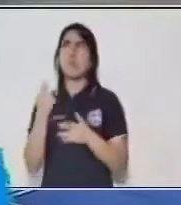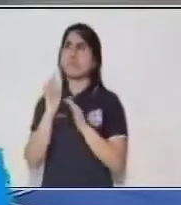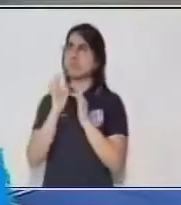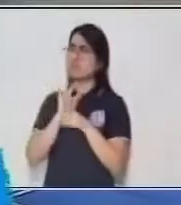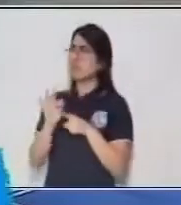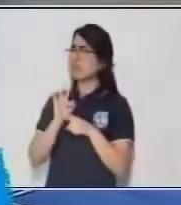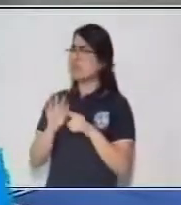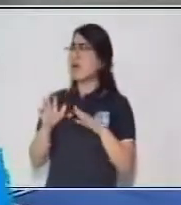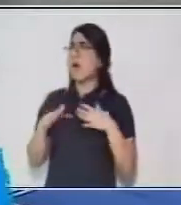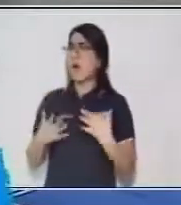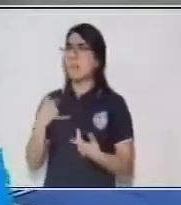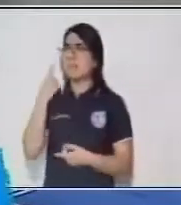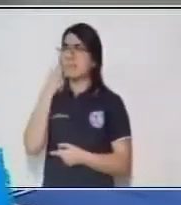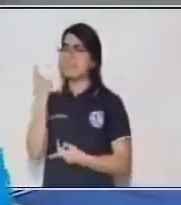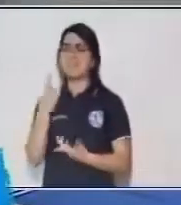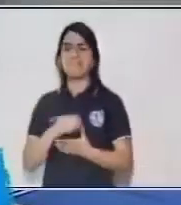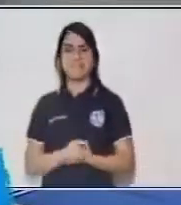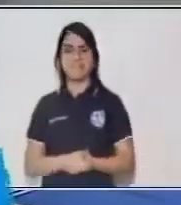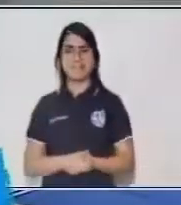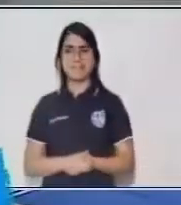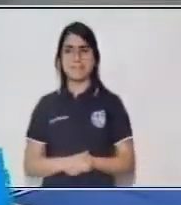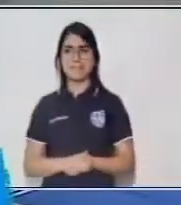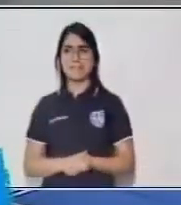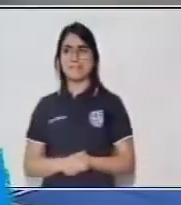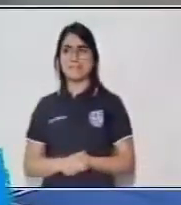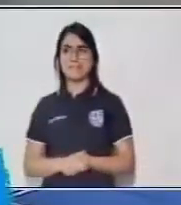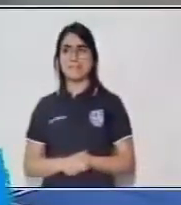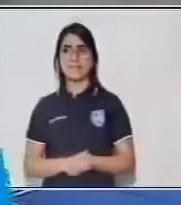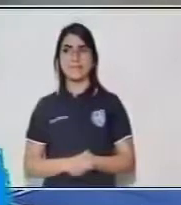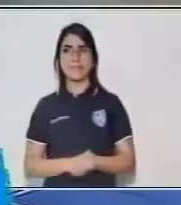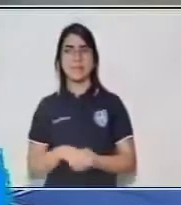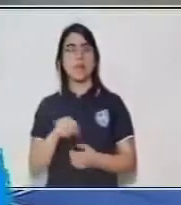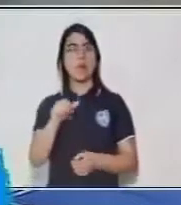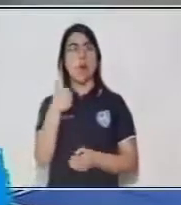F de x igual a 3